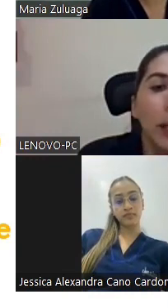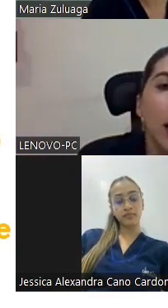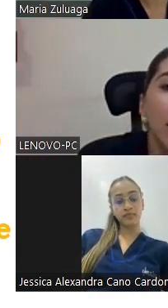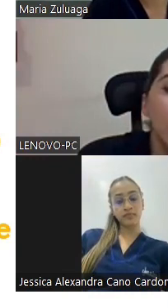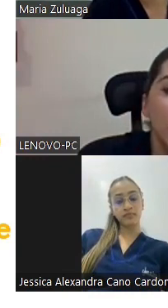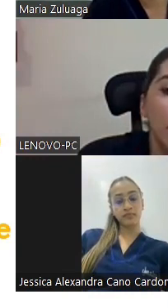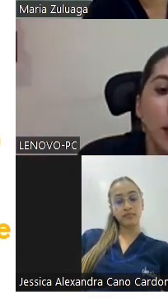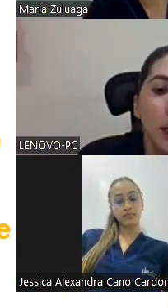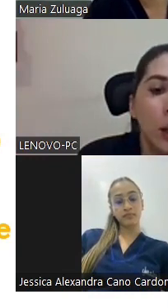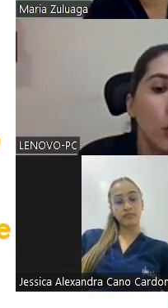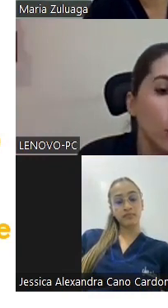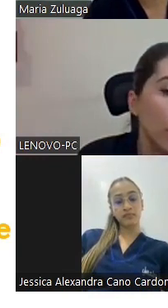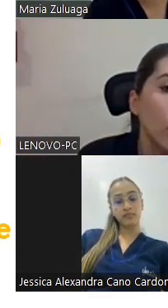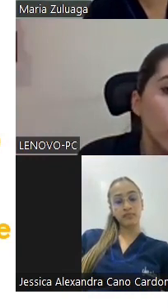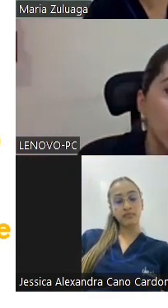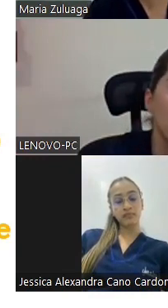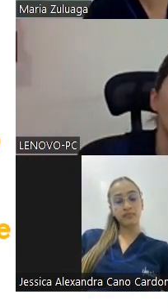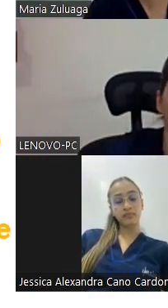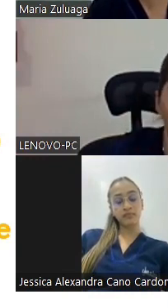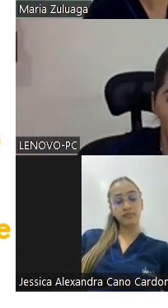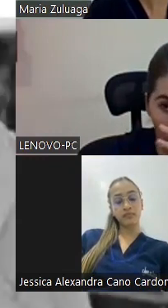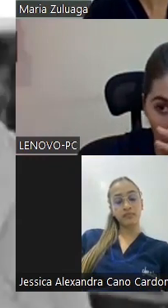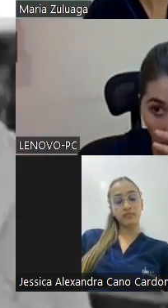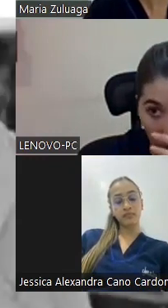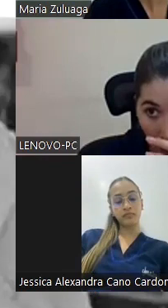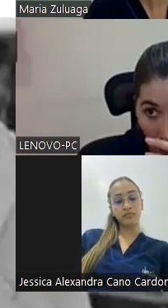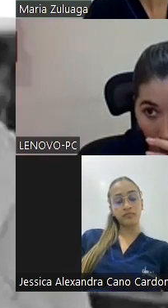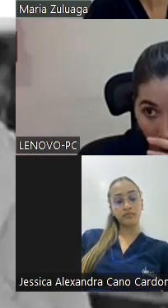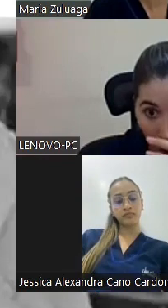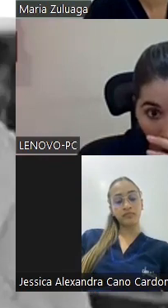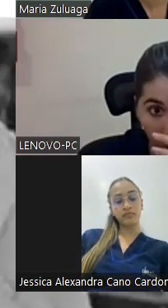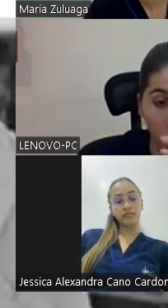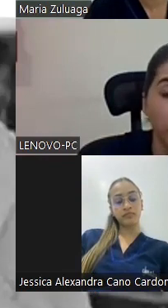de ventajas, ganancias y lucros para algunos sectores.